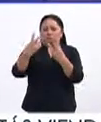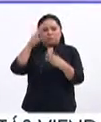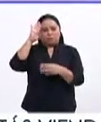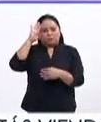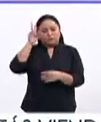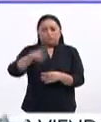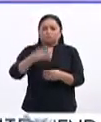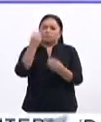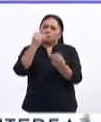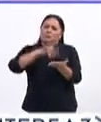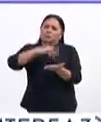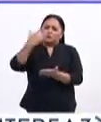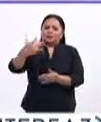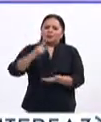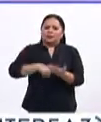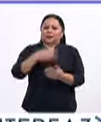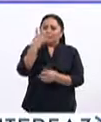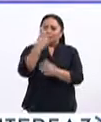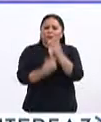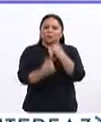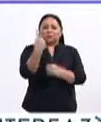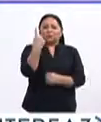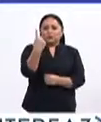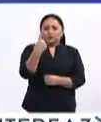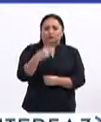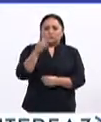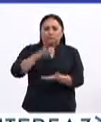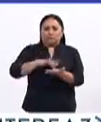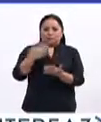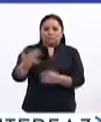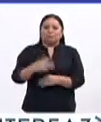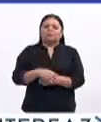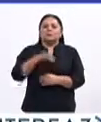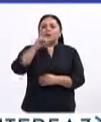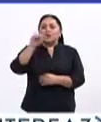Así que pues muchísimas gracias, 3 en 1. 3 en 1. 3 en 1. Gracias Javier Aranda como siempre.